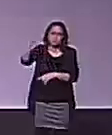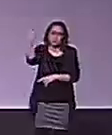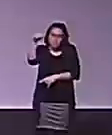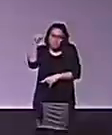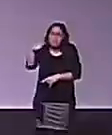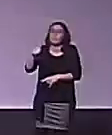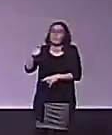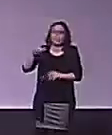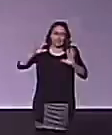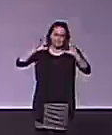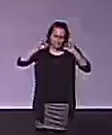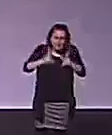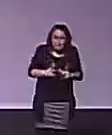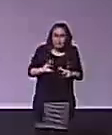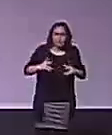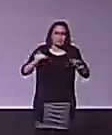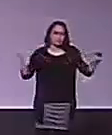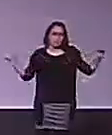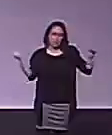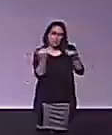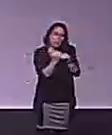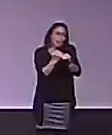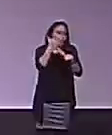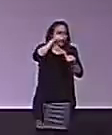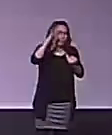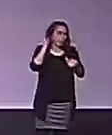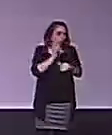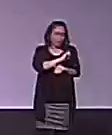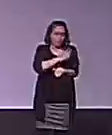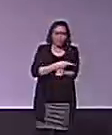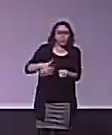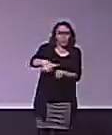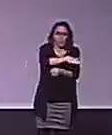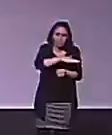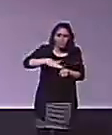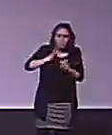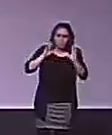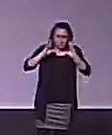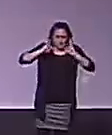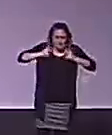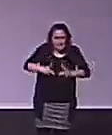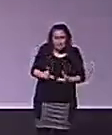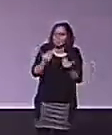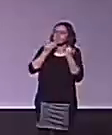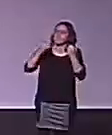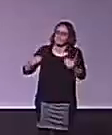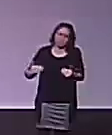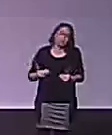igualdad también en el mundo del deporte. Mil esker guztioi eta hurrengo urtera arte.